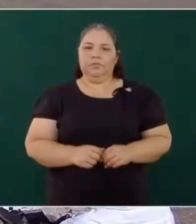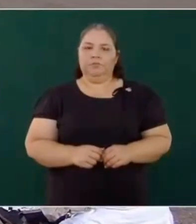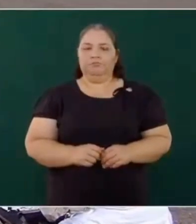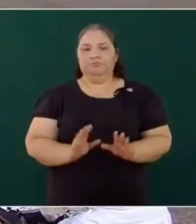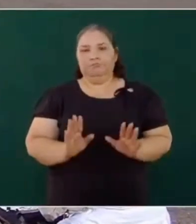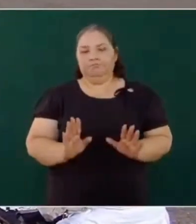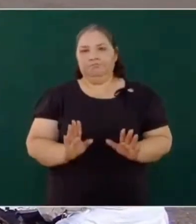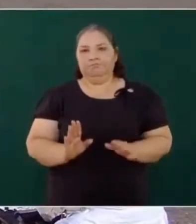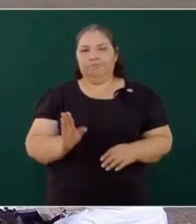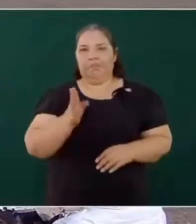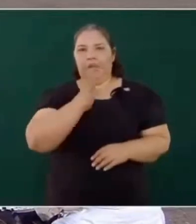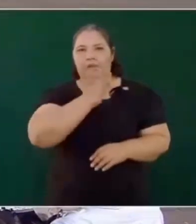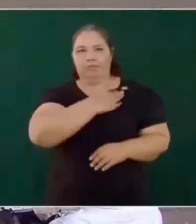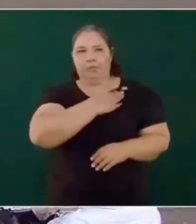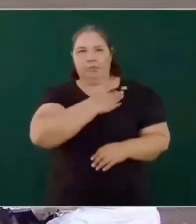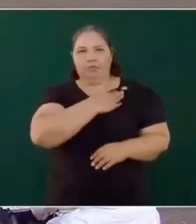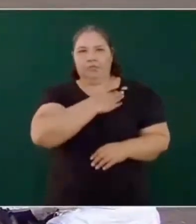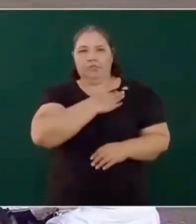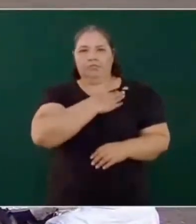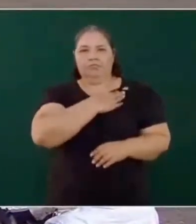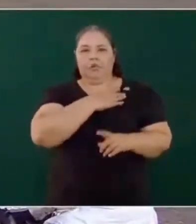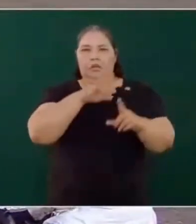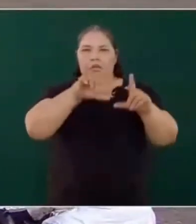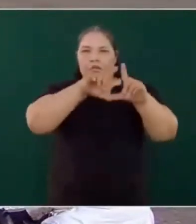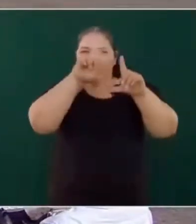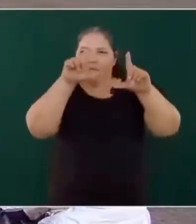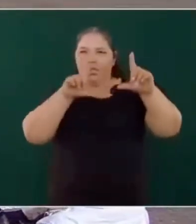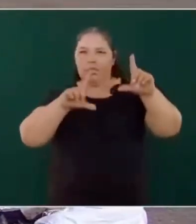Bueno, pero vamos nacional, y